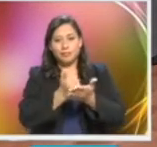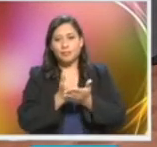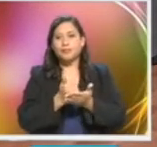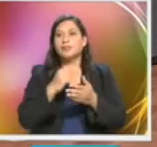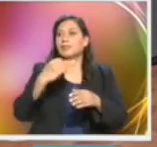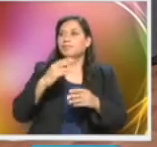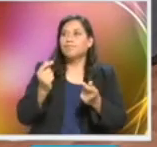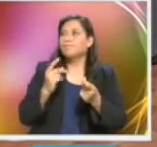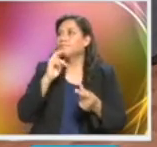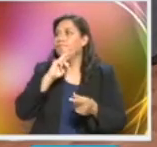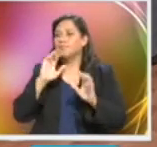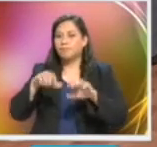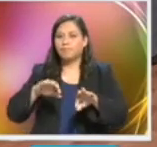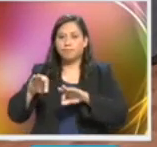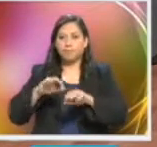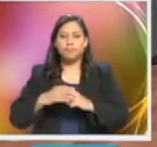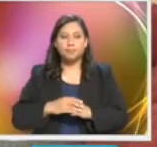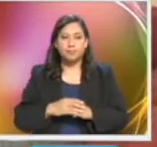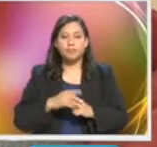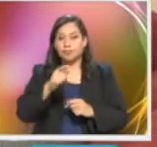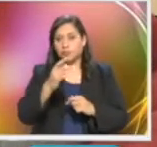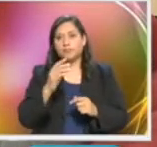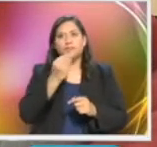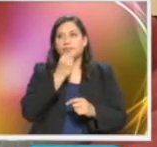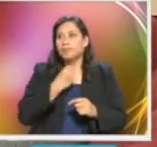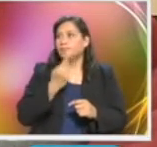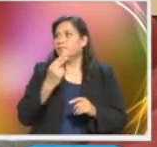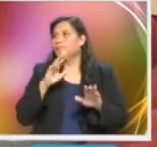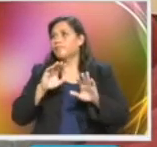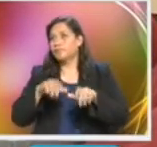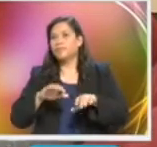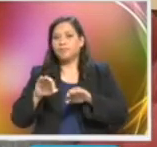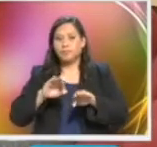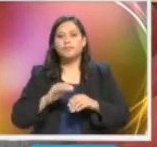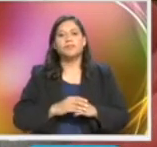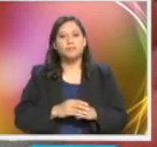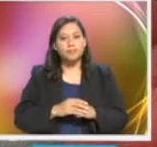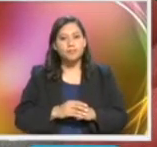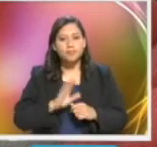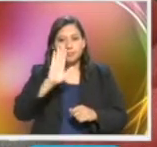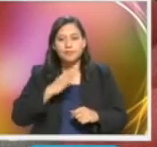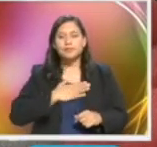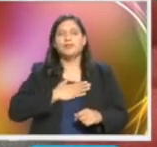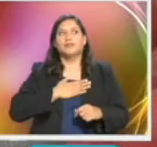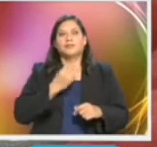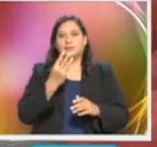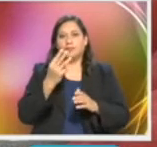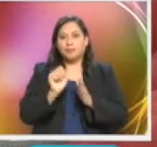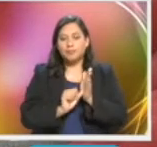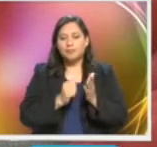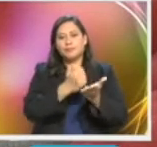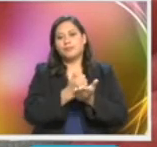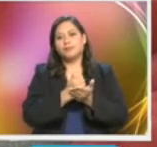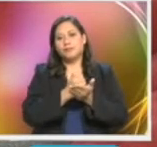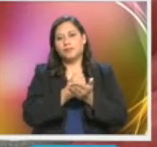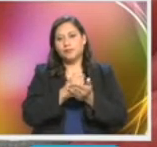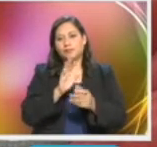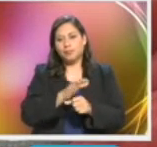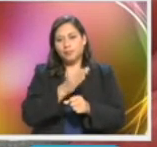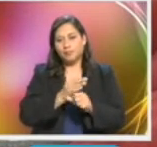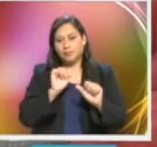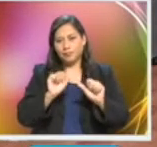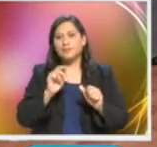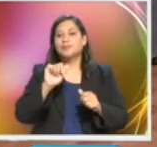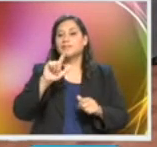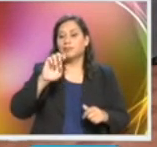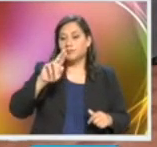empleo, pero bueno, es algo. Y Claro. tú tendrás igualmente que trabajar, no te puedes quedar sin trabajar, ¿no? es un respiro de 3 meses, como sea, que puede ayudar muchísimo. Sí. sí.